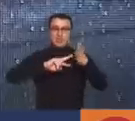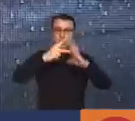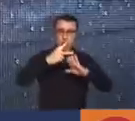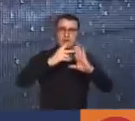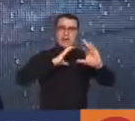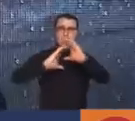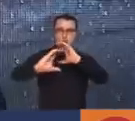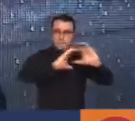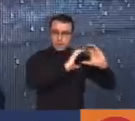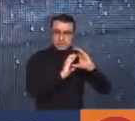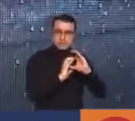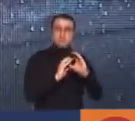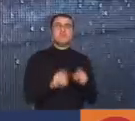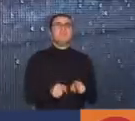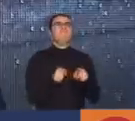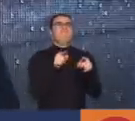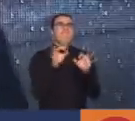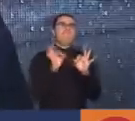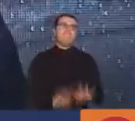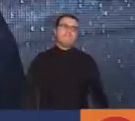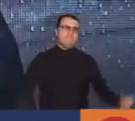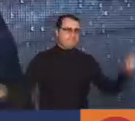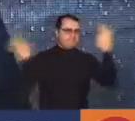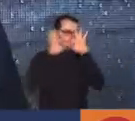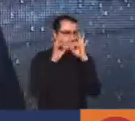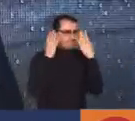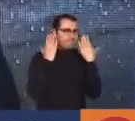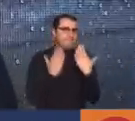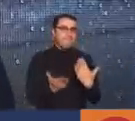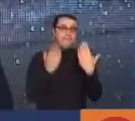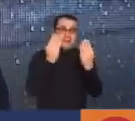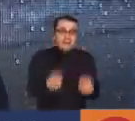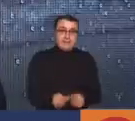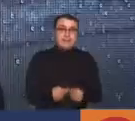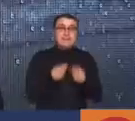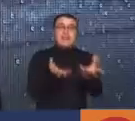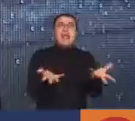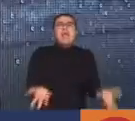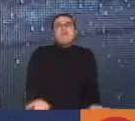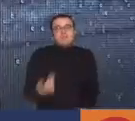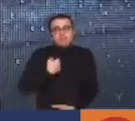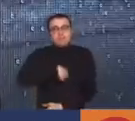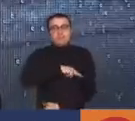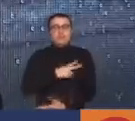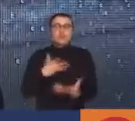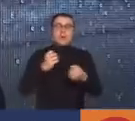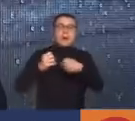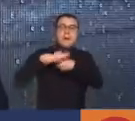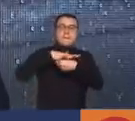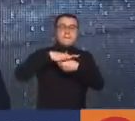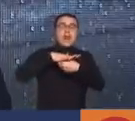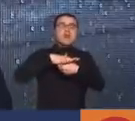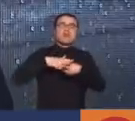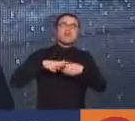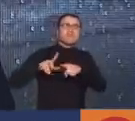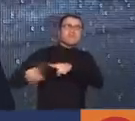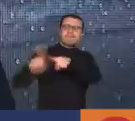temas centrales, por eso queremos que los barrios estén conectados al Internet.